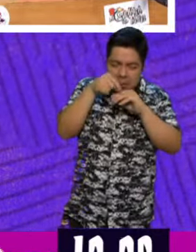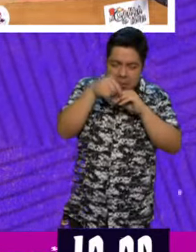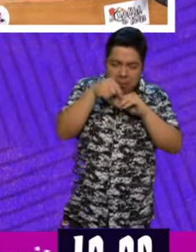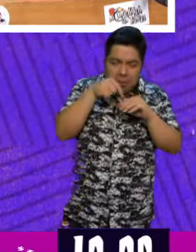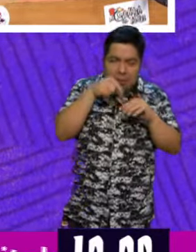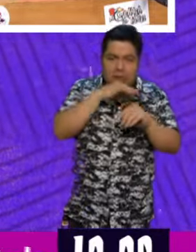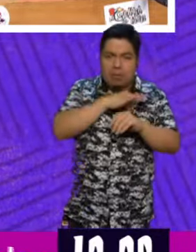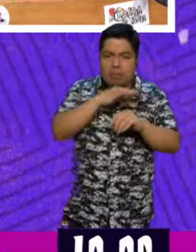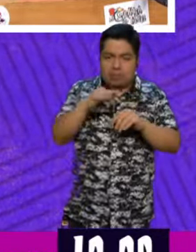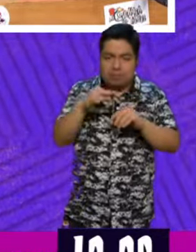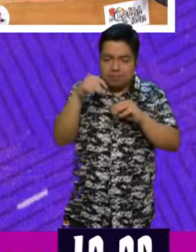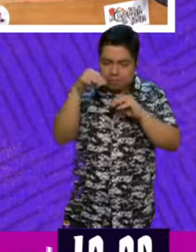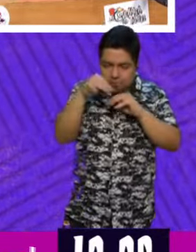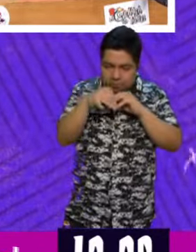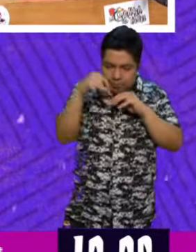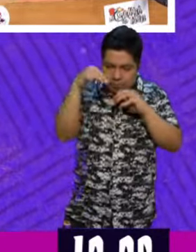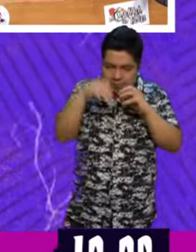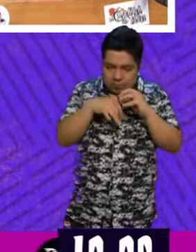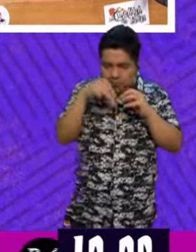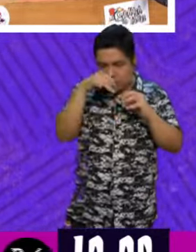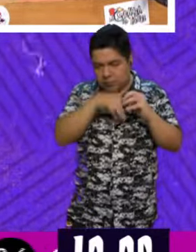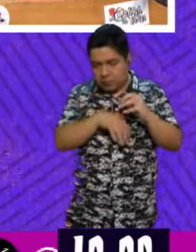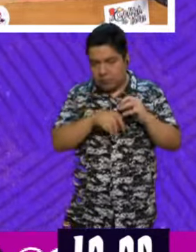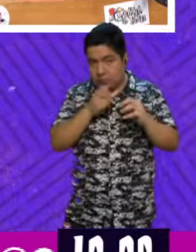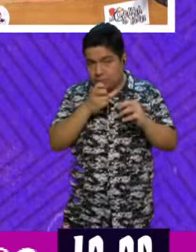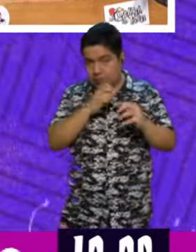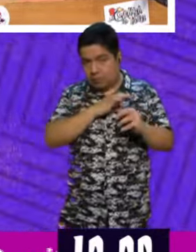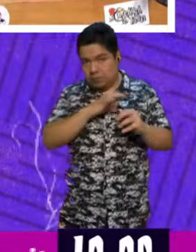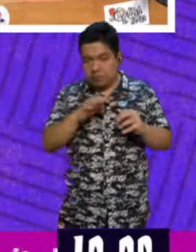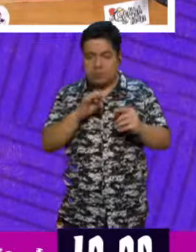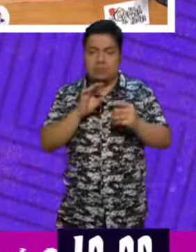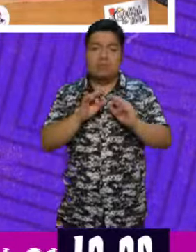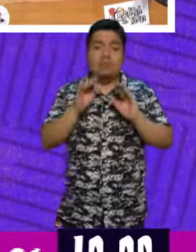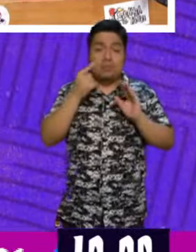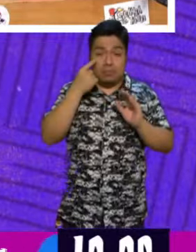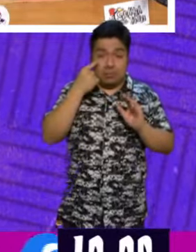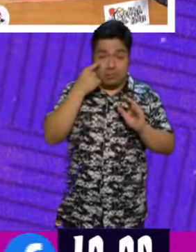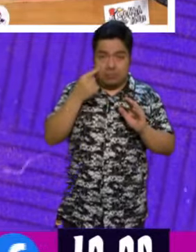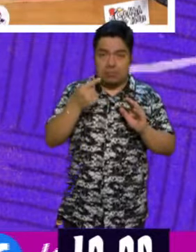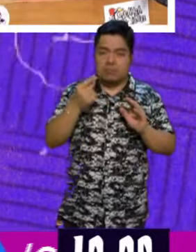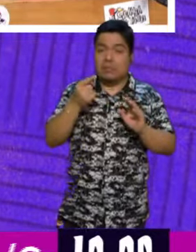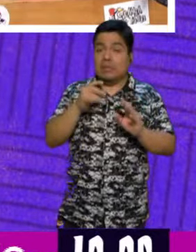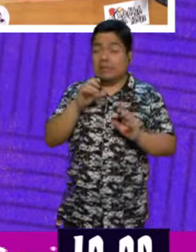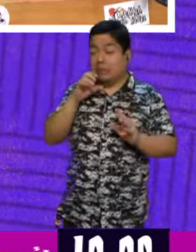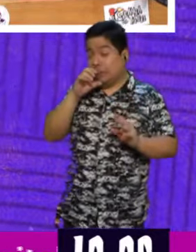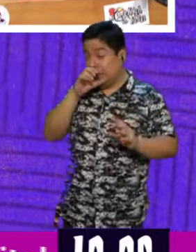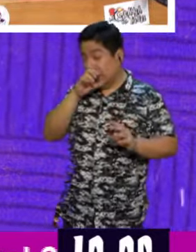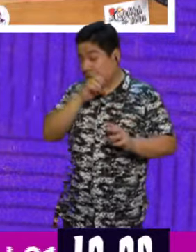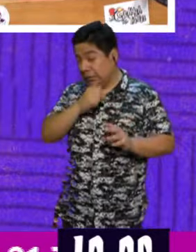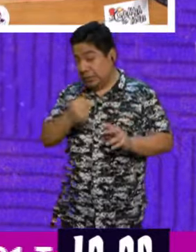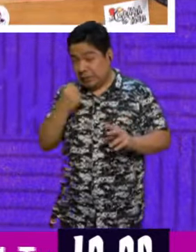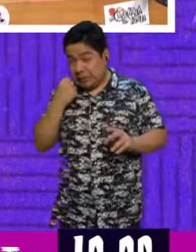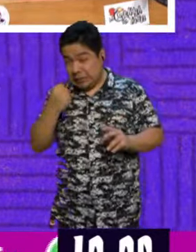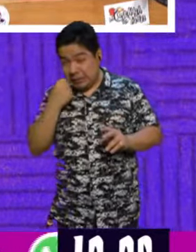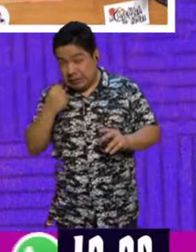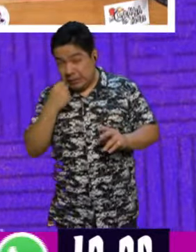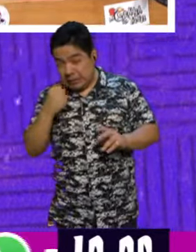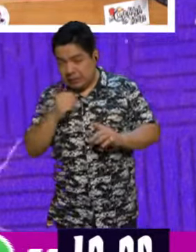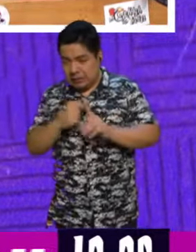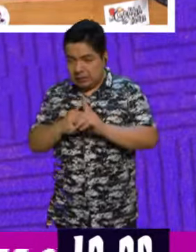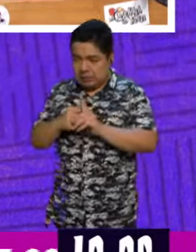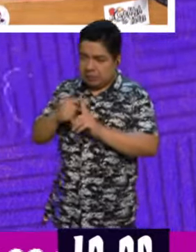sólida. Por eso por ahí entran los microorganismos, ¿va? Ahora, en tiempo de calor, sobre todo si la temperatura sube arriba de